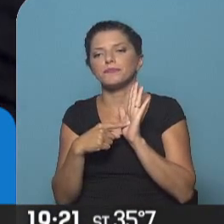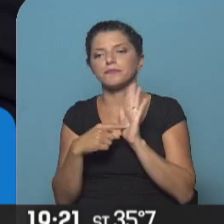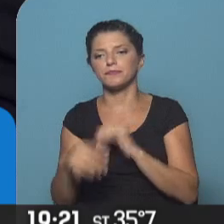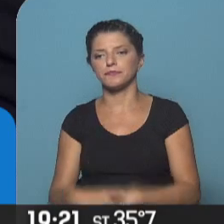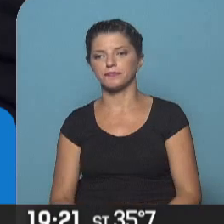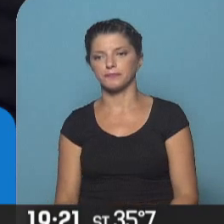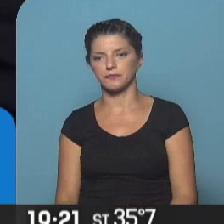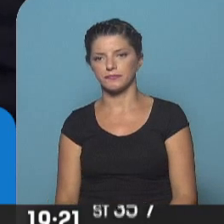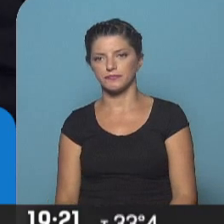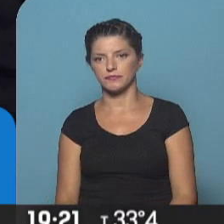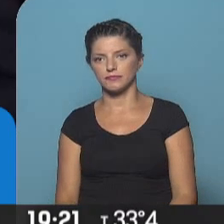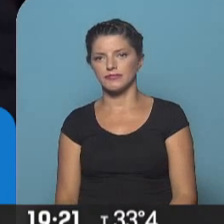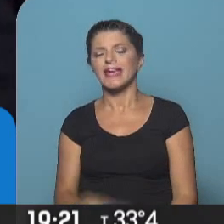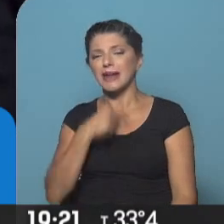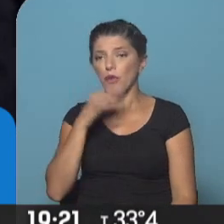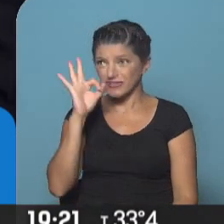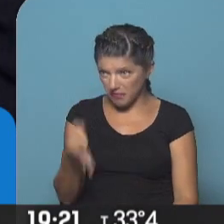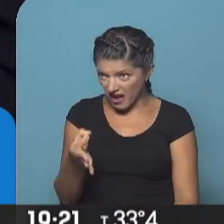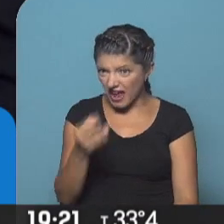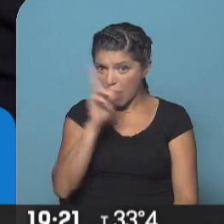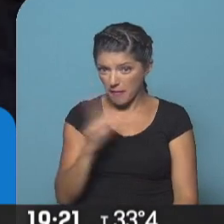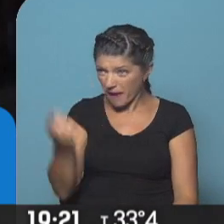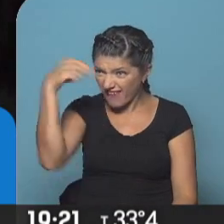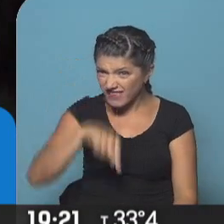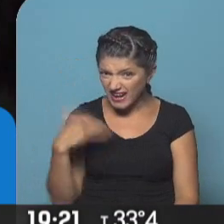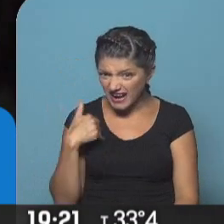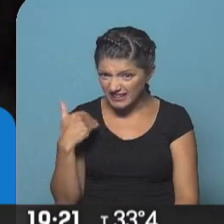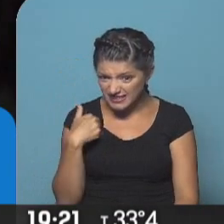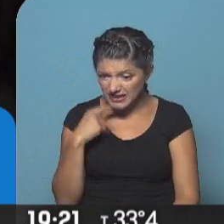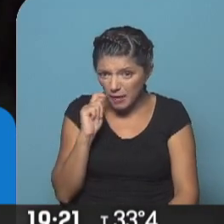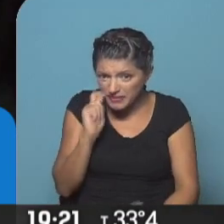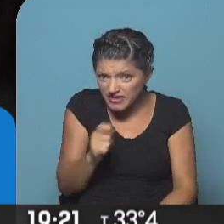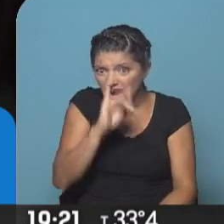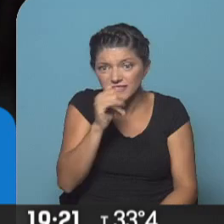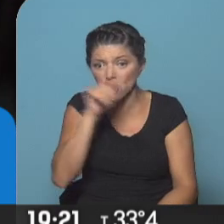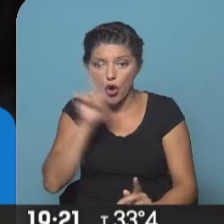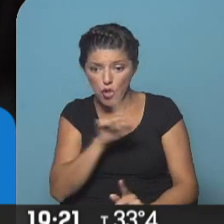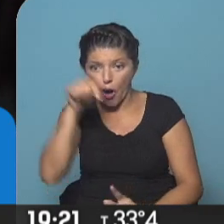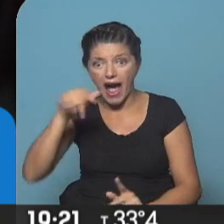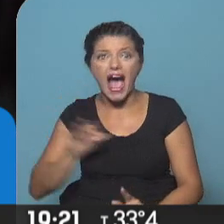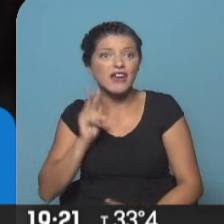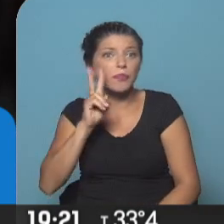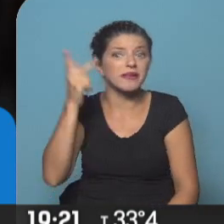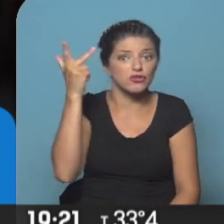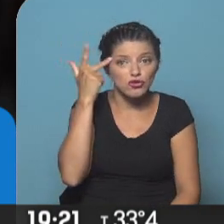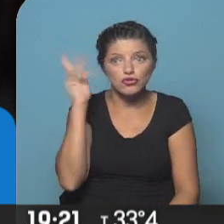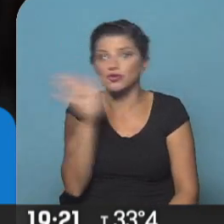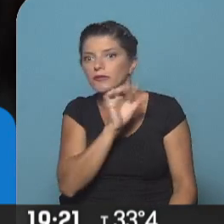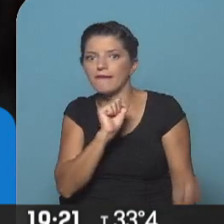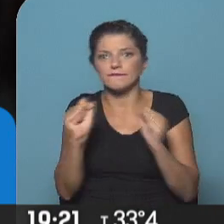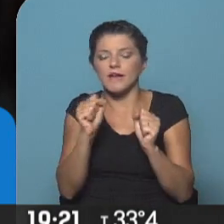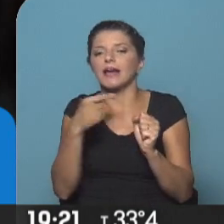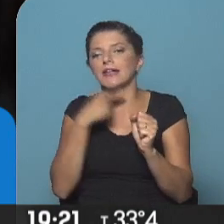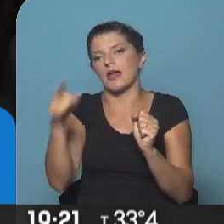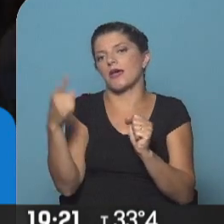va a visitar o no la Argentina, si lo va a hacer este año, por ejemplo. La gente está ansiosa porque el Papa argentino venga a nuestro país,